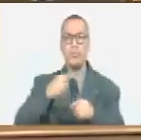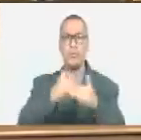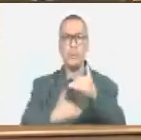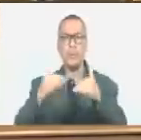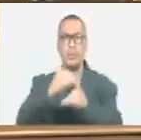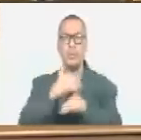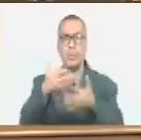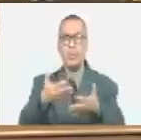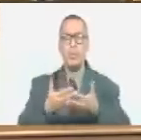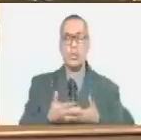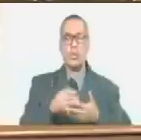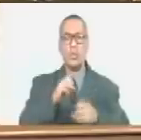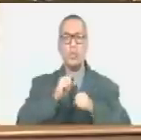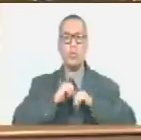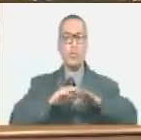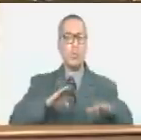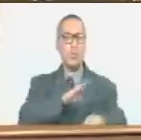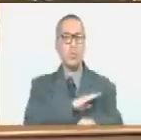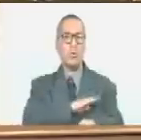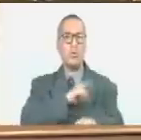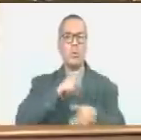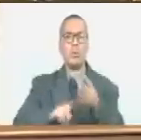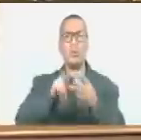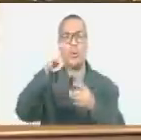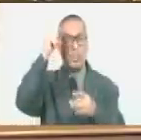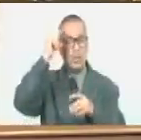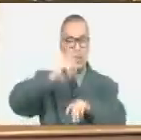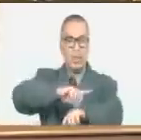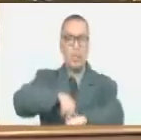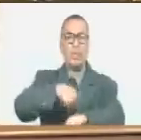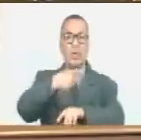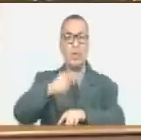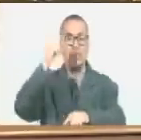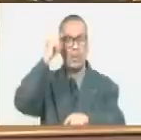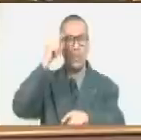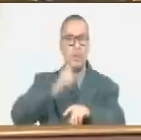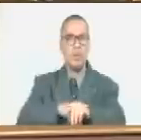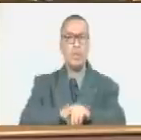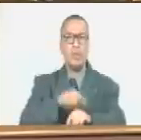de Extinción de Dominio, dentro de los 3 días siguientes a la fecha del